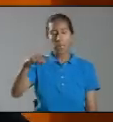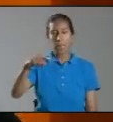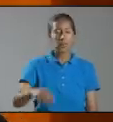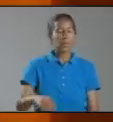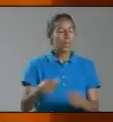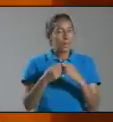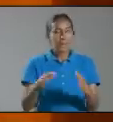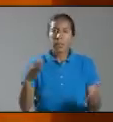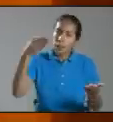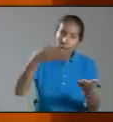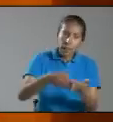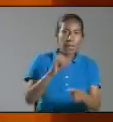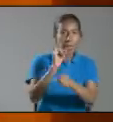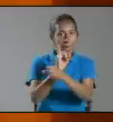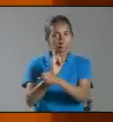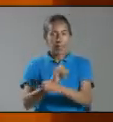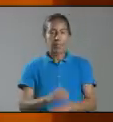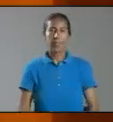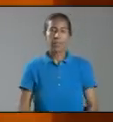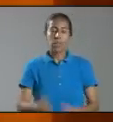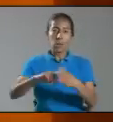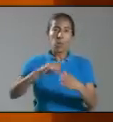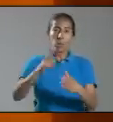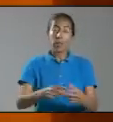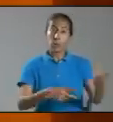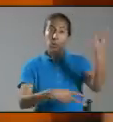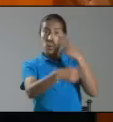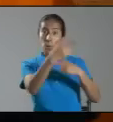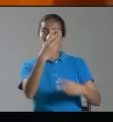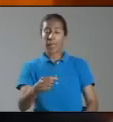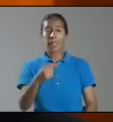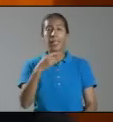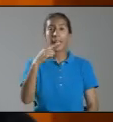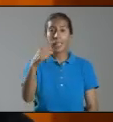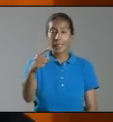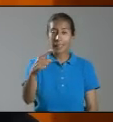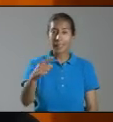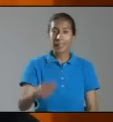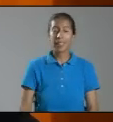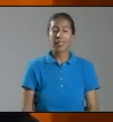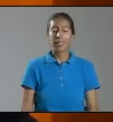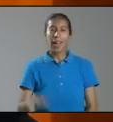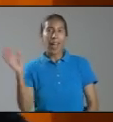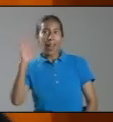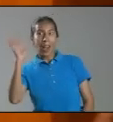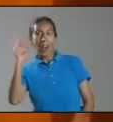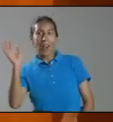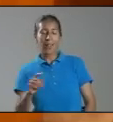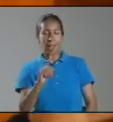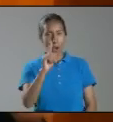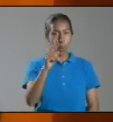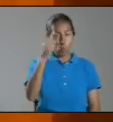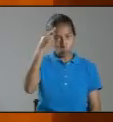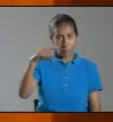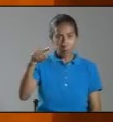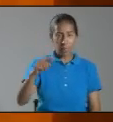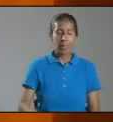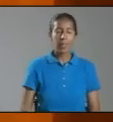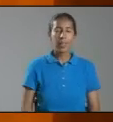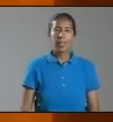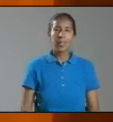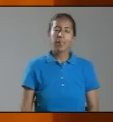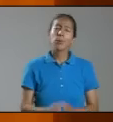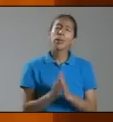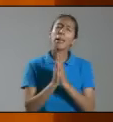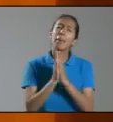Y cuando vine a saludar un día, me tuve que convencer primero a la familia, porque ellos querían que estuviera en reposo. Tenían